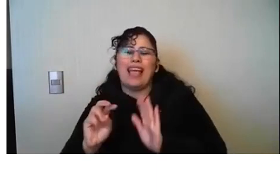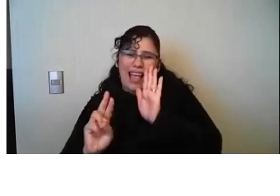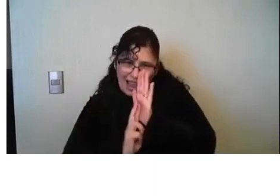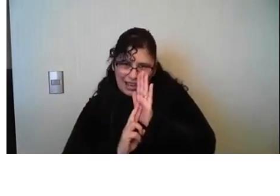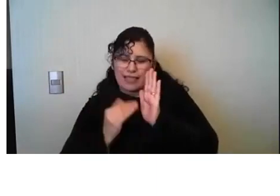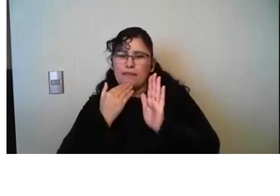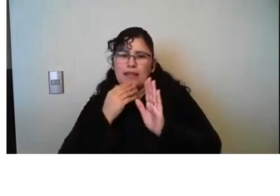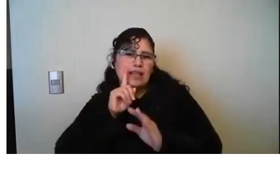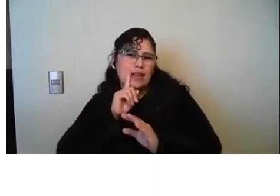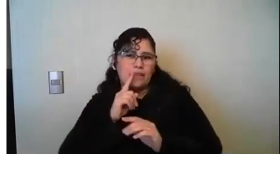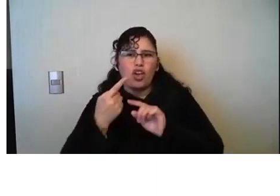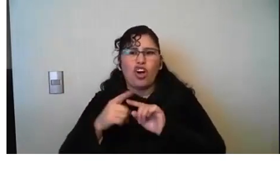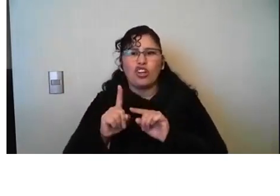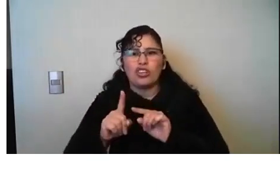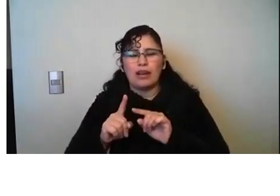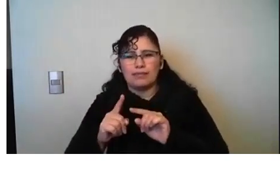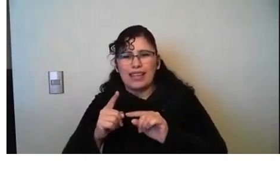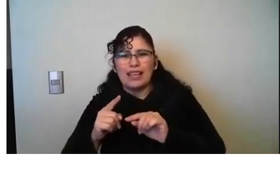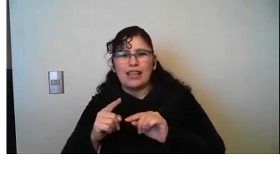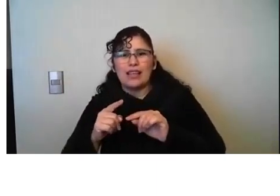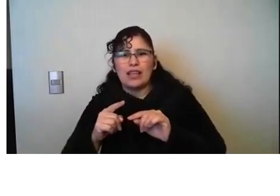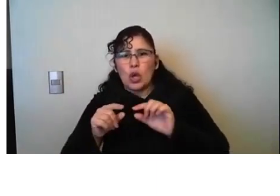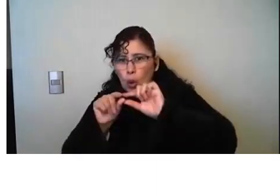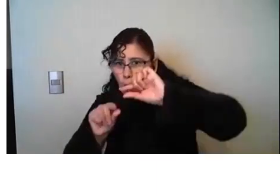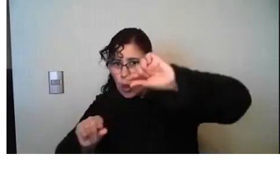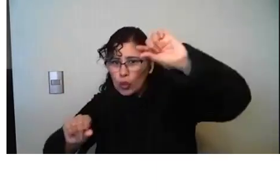las ampollas de los conductos semicirculares,